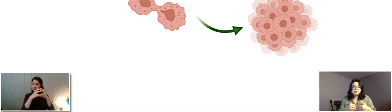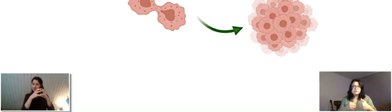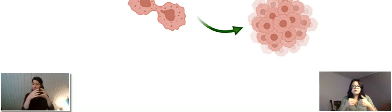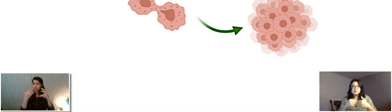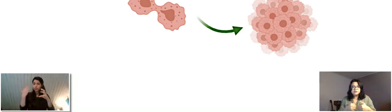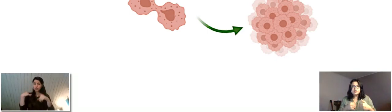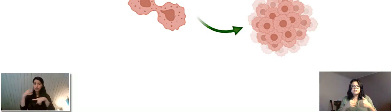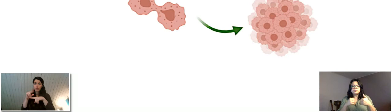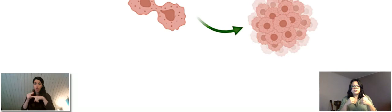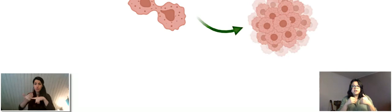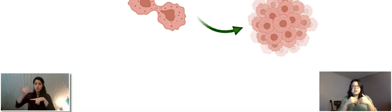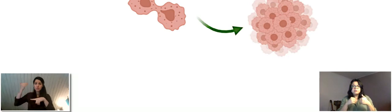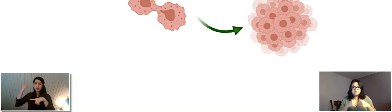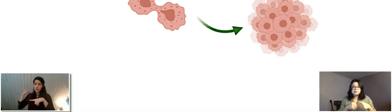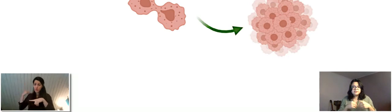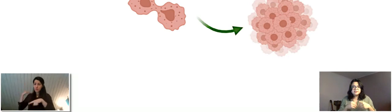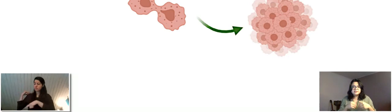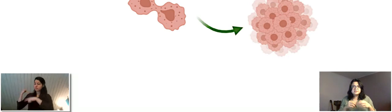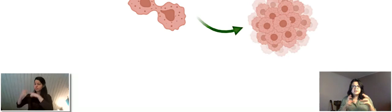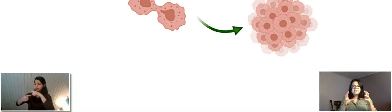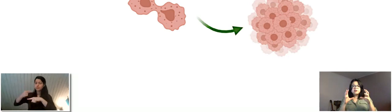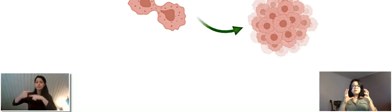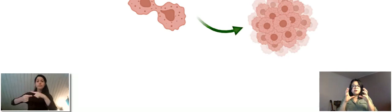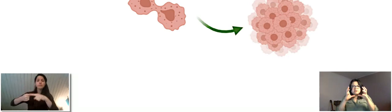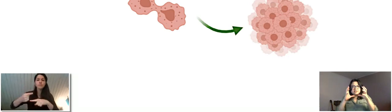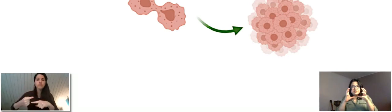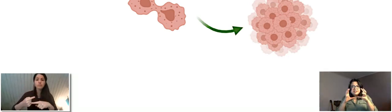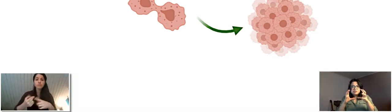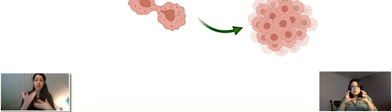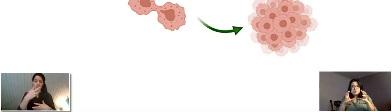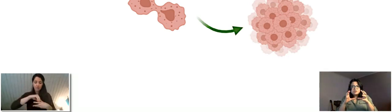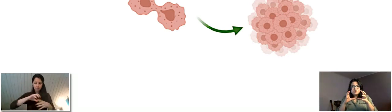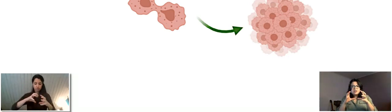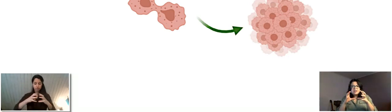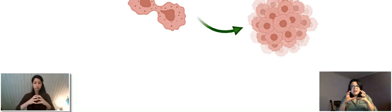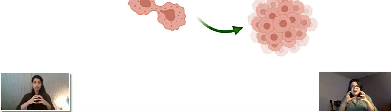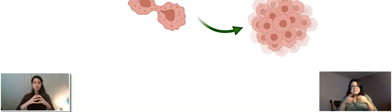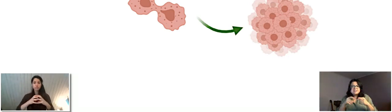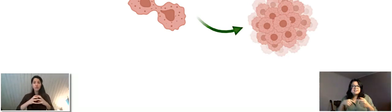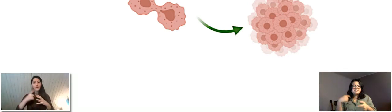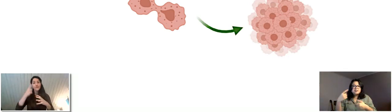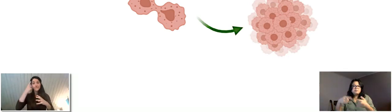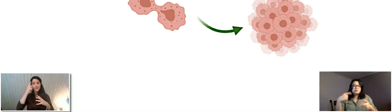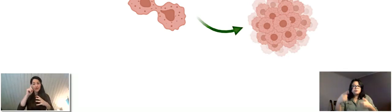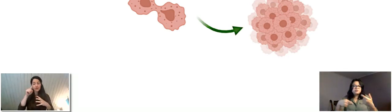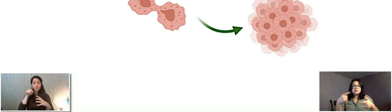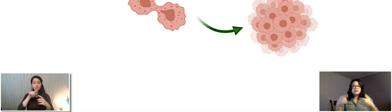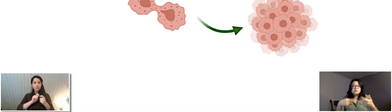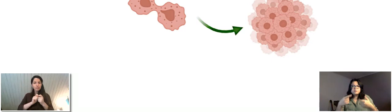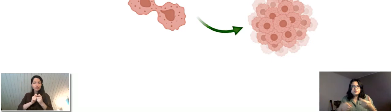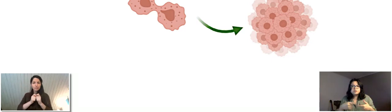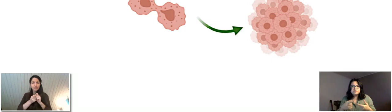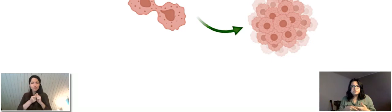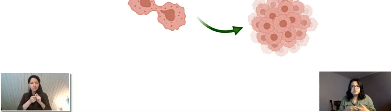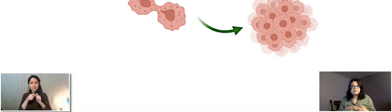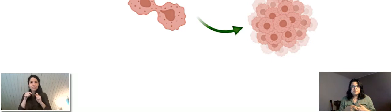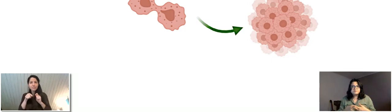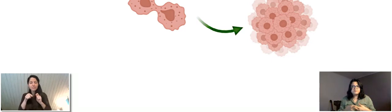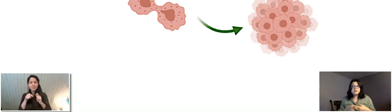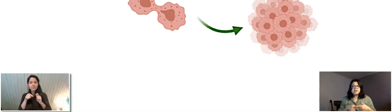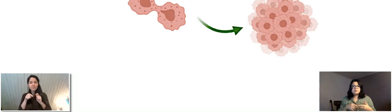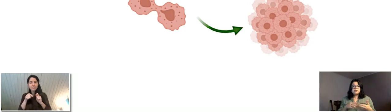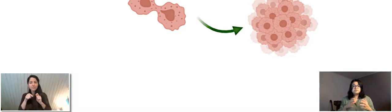en el mismo órgano al cual pertenece, pero esta alteración hace que se reproduzca con mayor